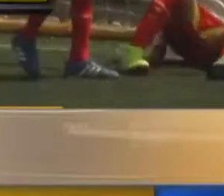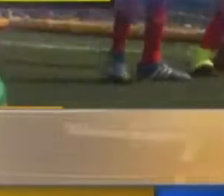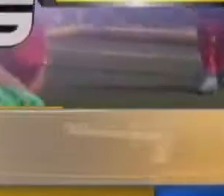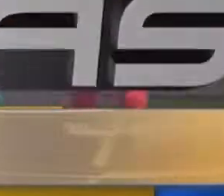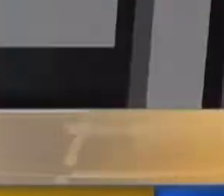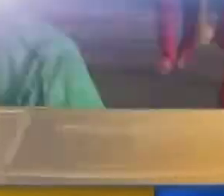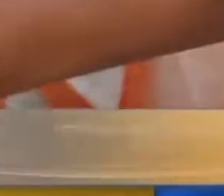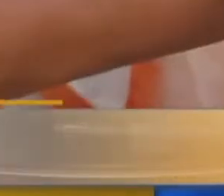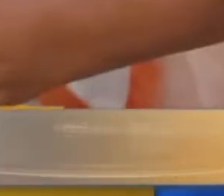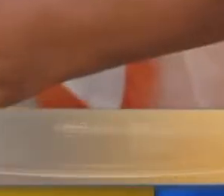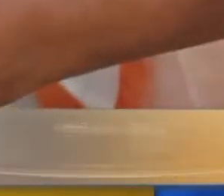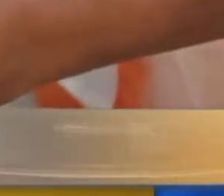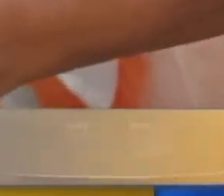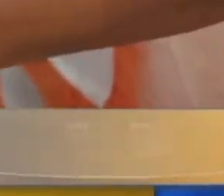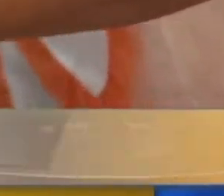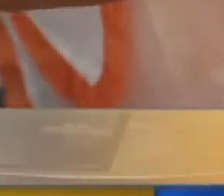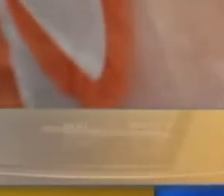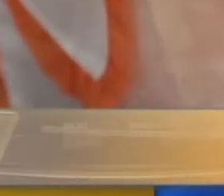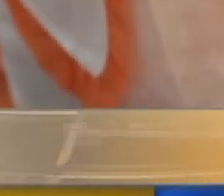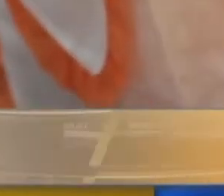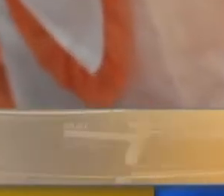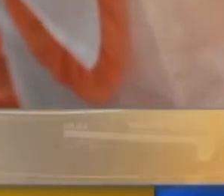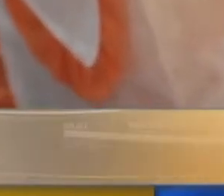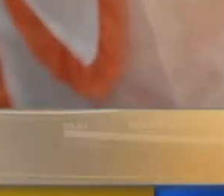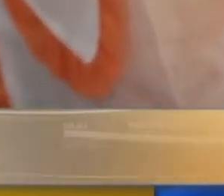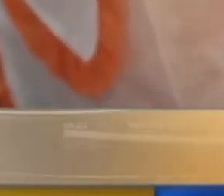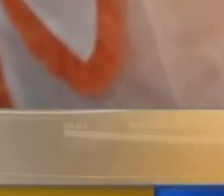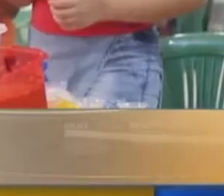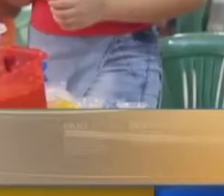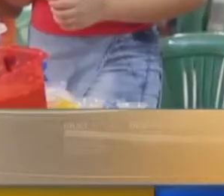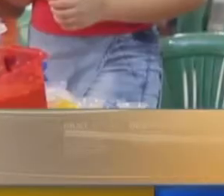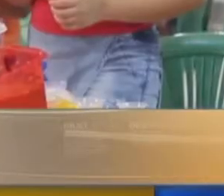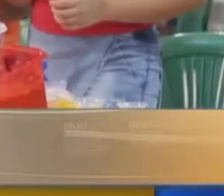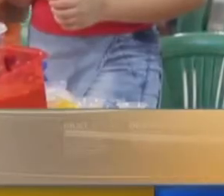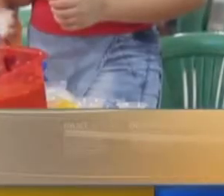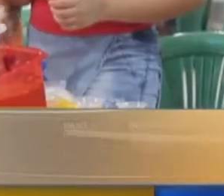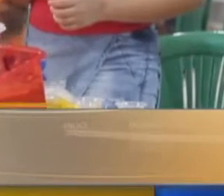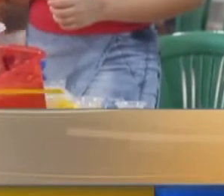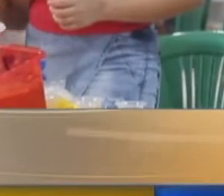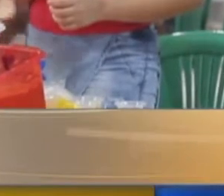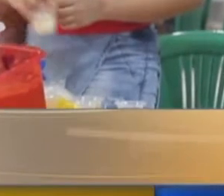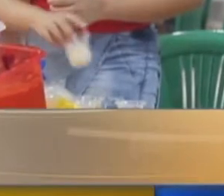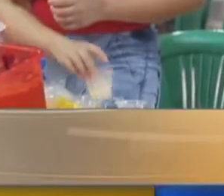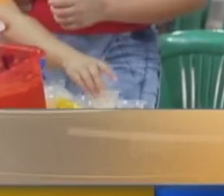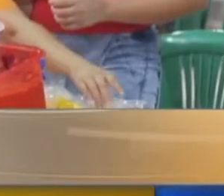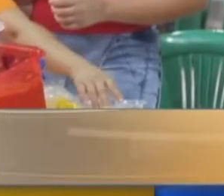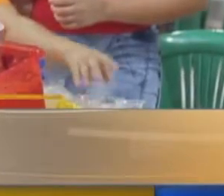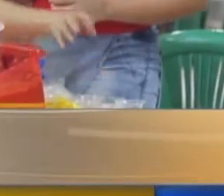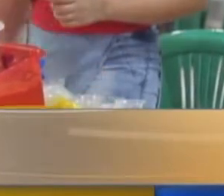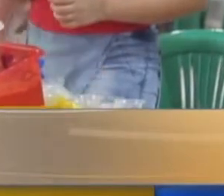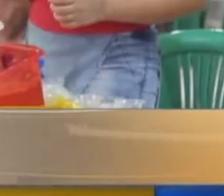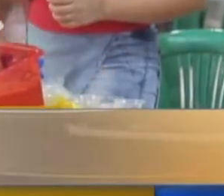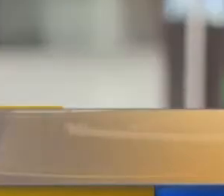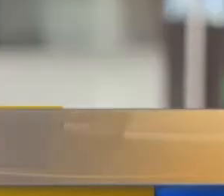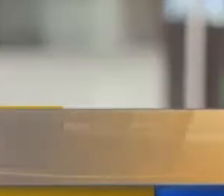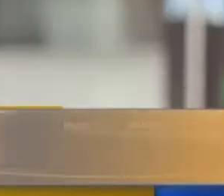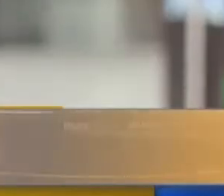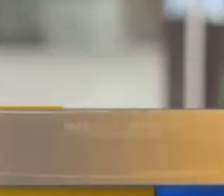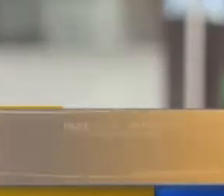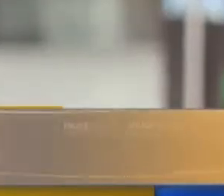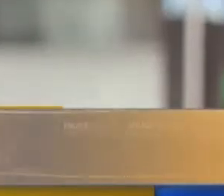eliminatoria. Y al cierre, comenzó en firme el Festival del Dulce. 22 años cumple esta tradición que para este año se convierte en una de las actividades